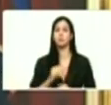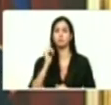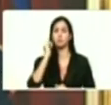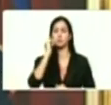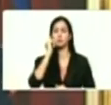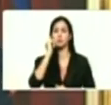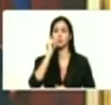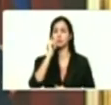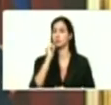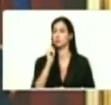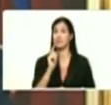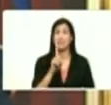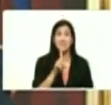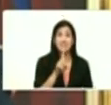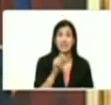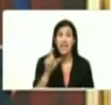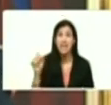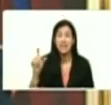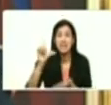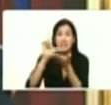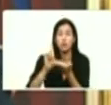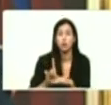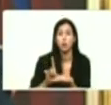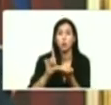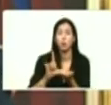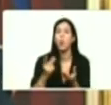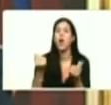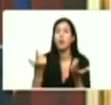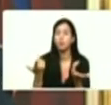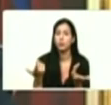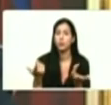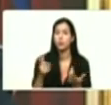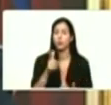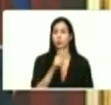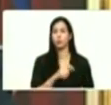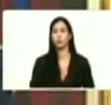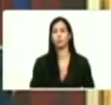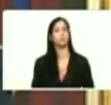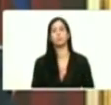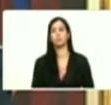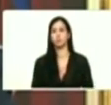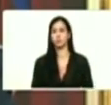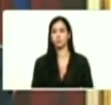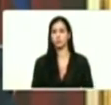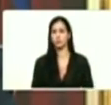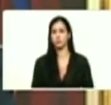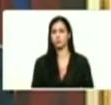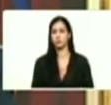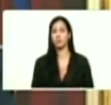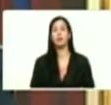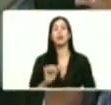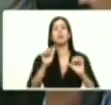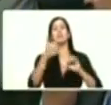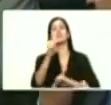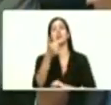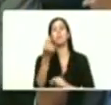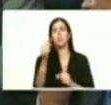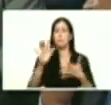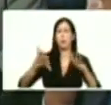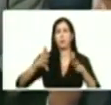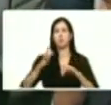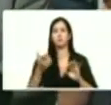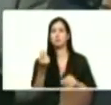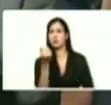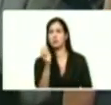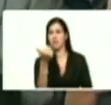oh vale 100 5 bolívares 5 bolívares ¿ah? 10 bolívares pues redondeo